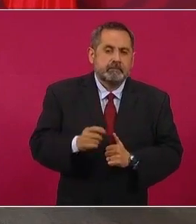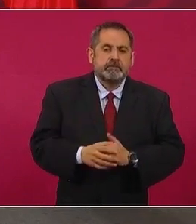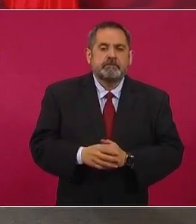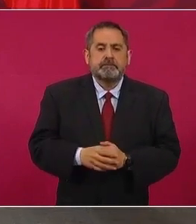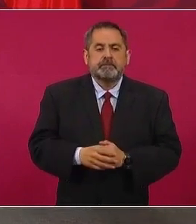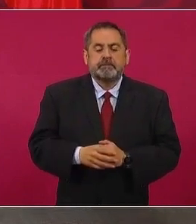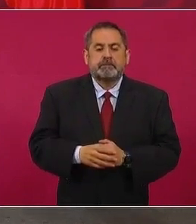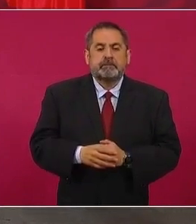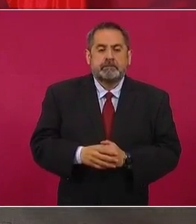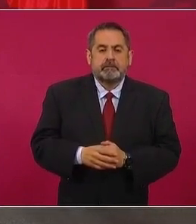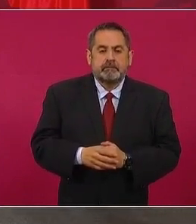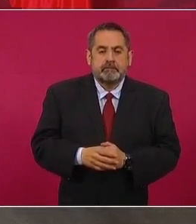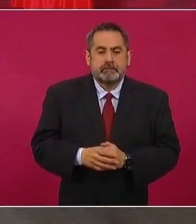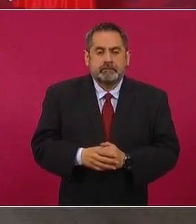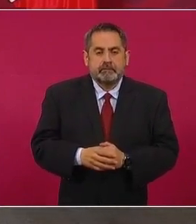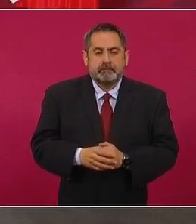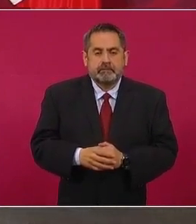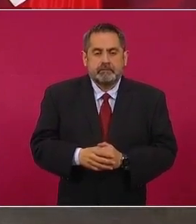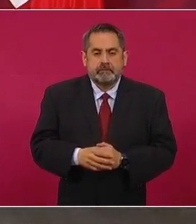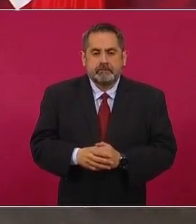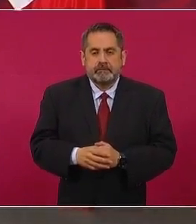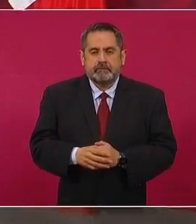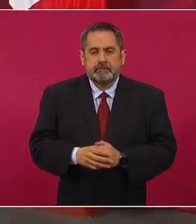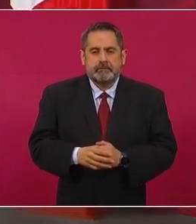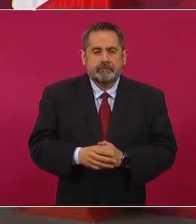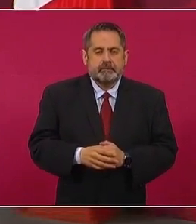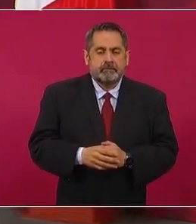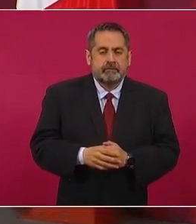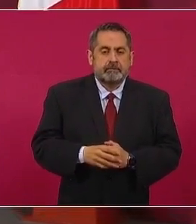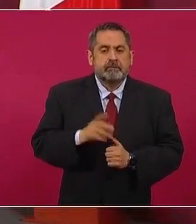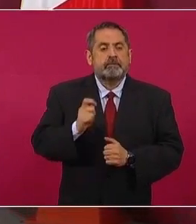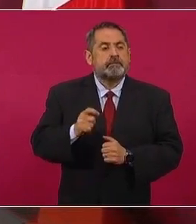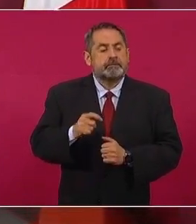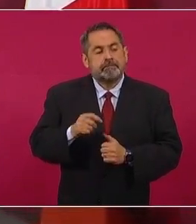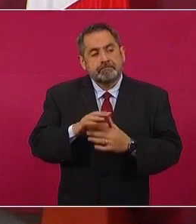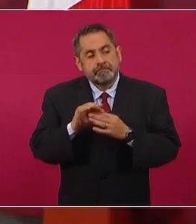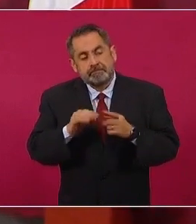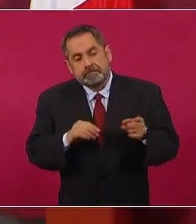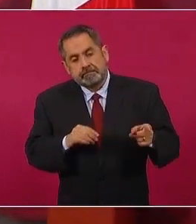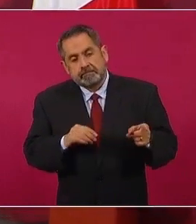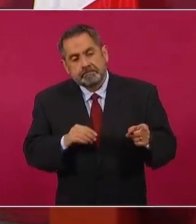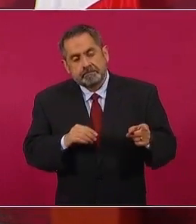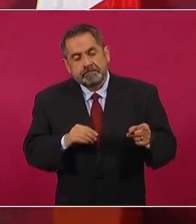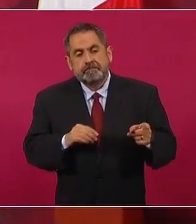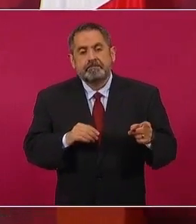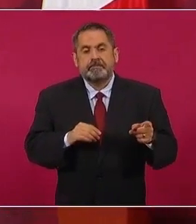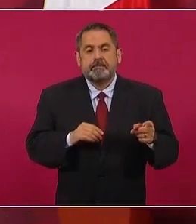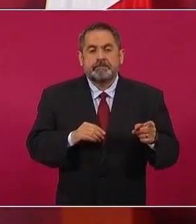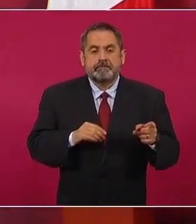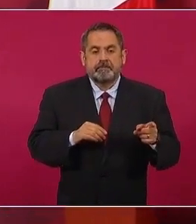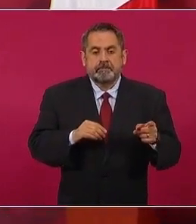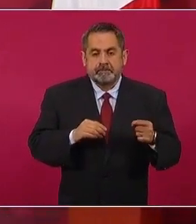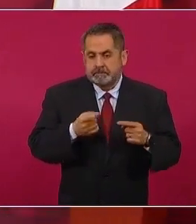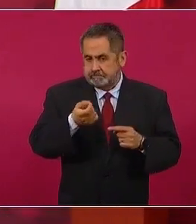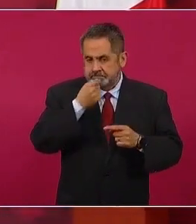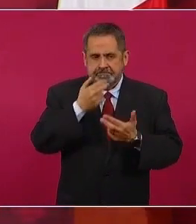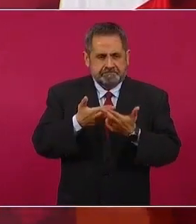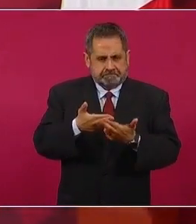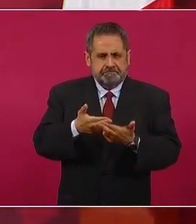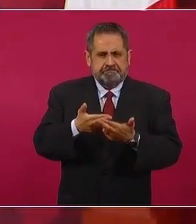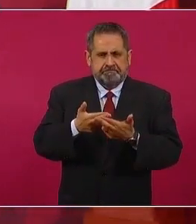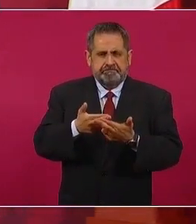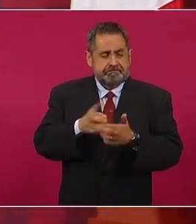que se va a contar con los